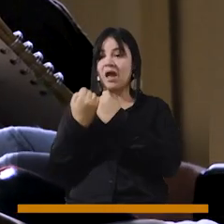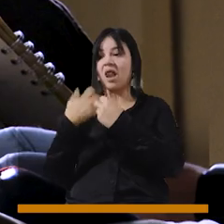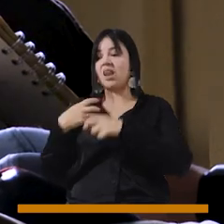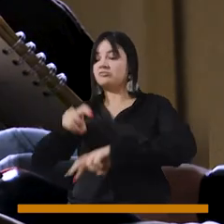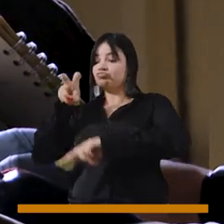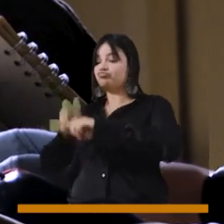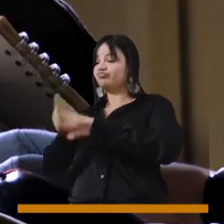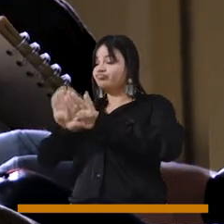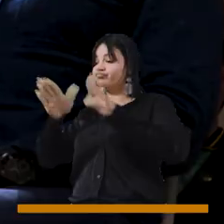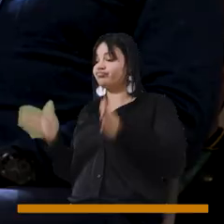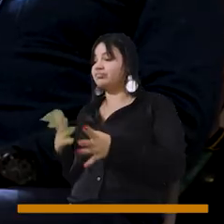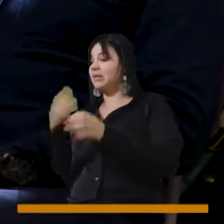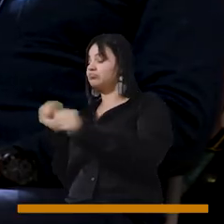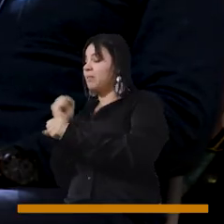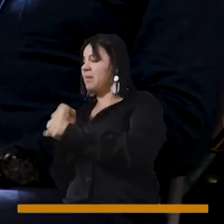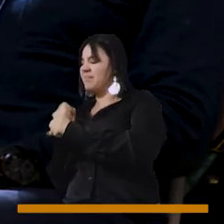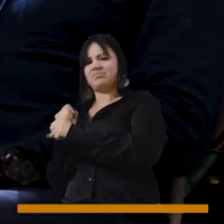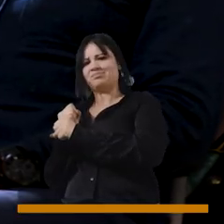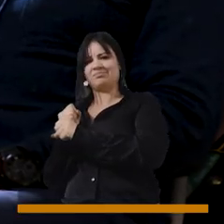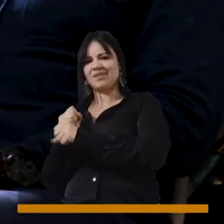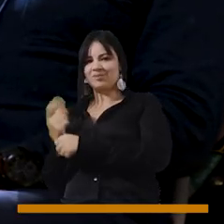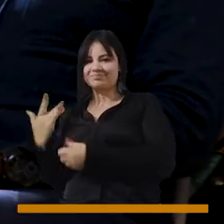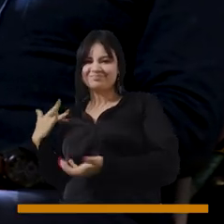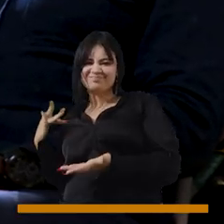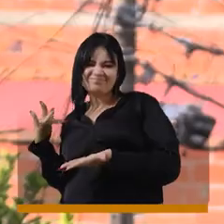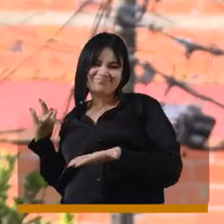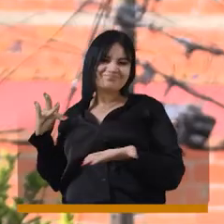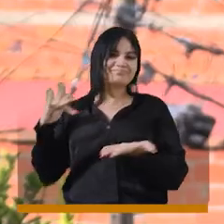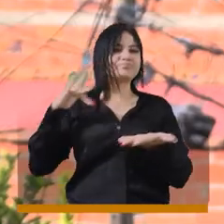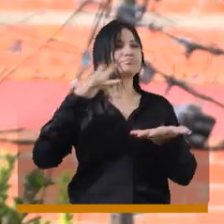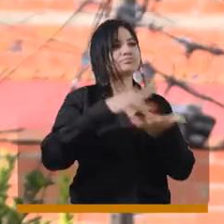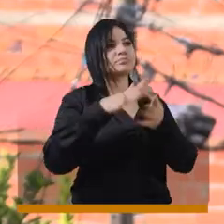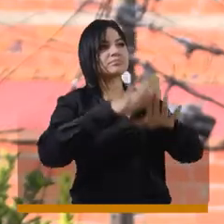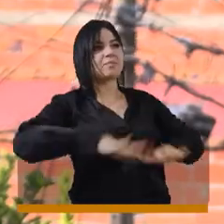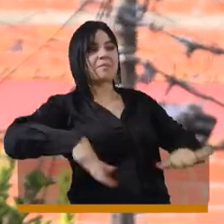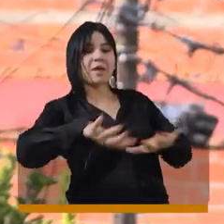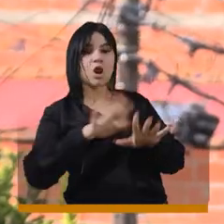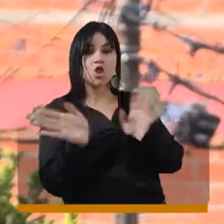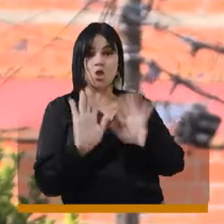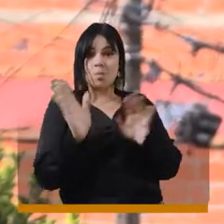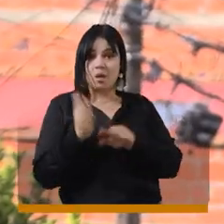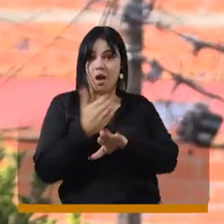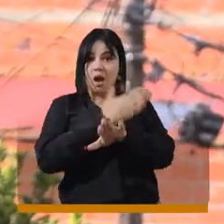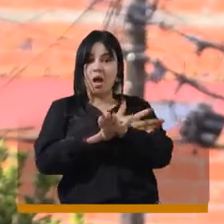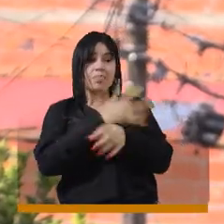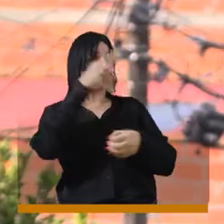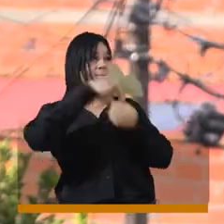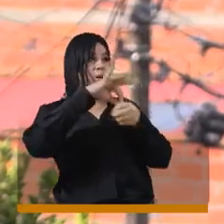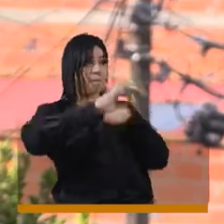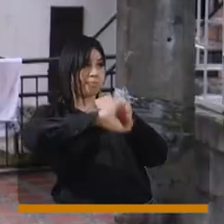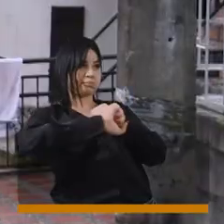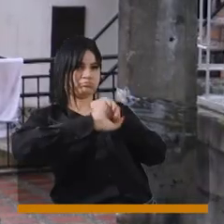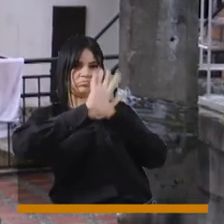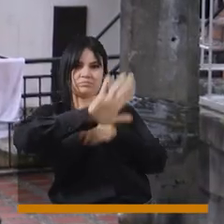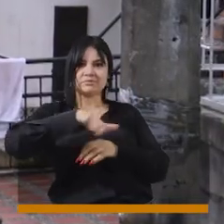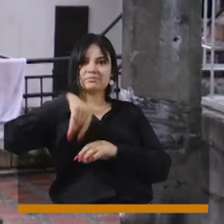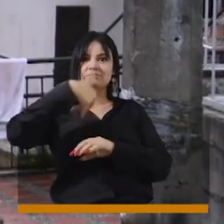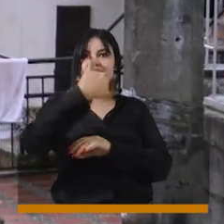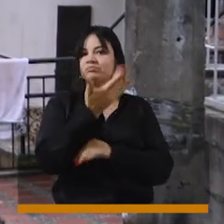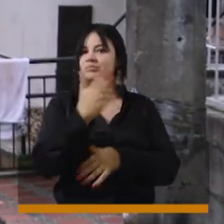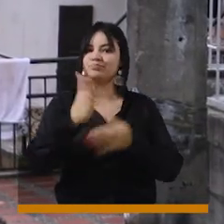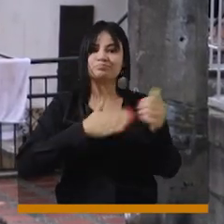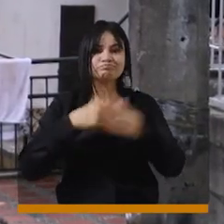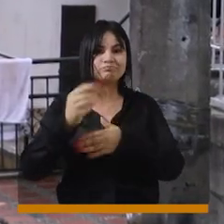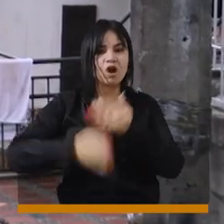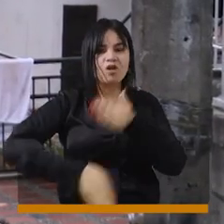no atiendan detrás de un escritorio, en una oficina. Rico que los concejales no se presenten en los barrios solamente cuando hay votaciones. La idea es que